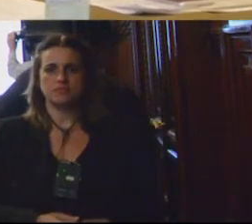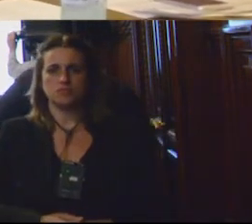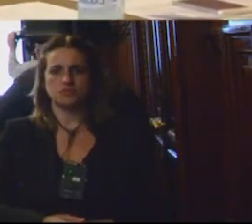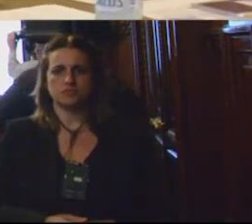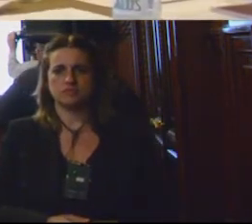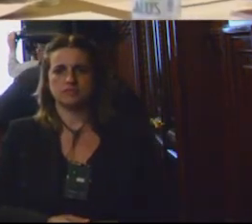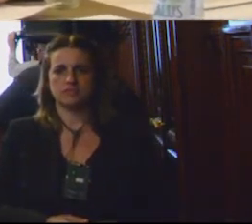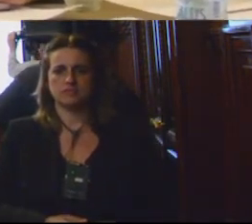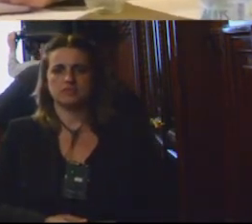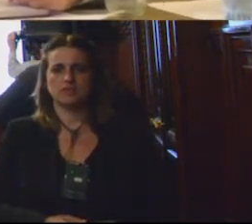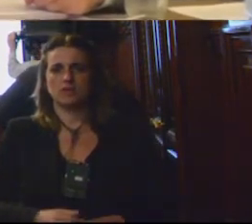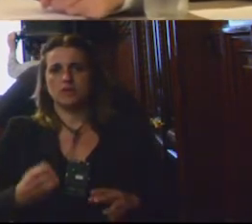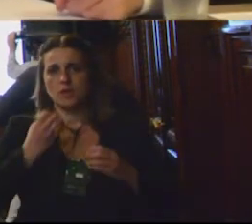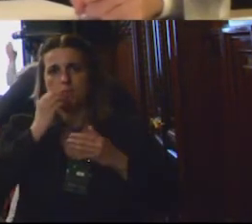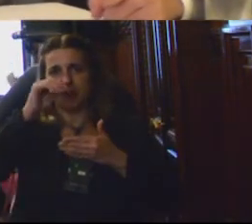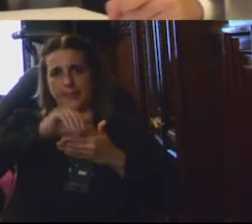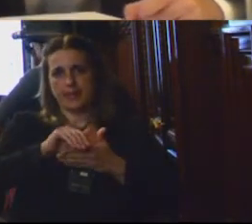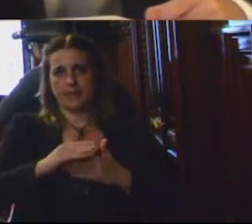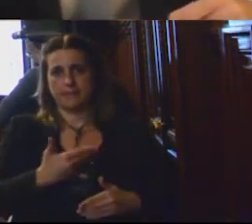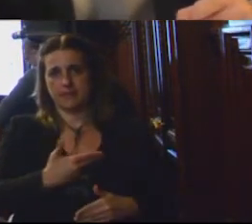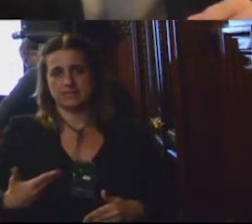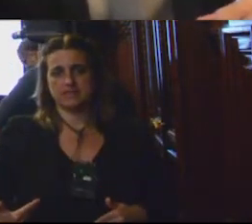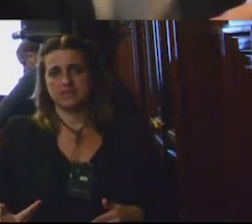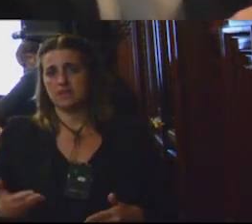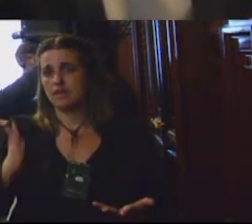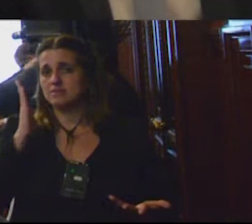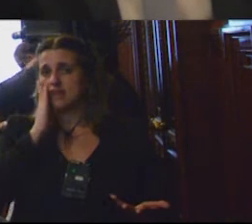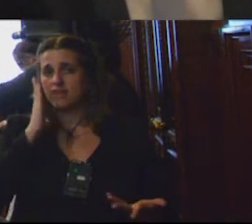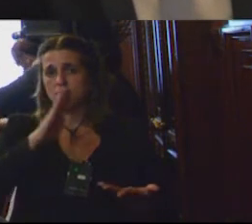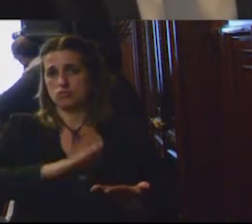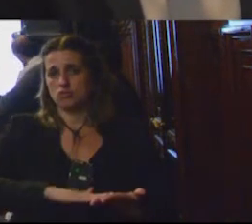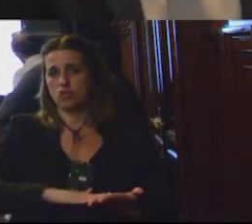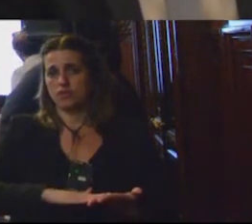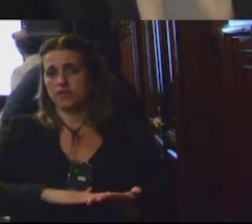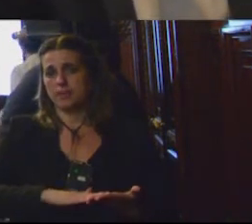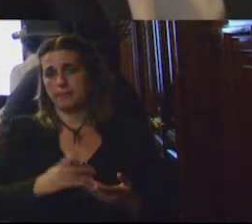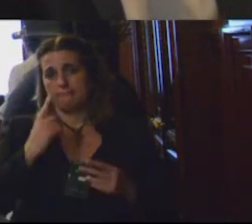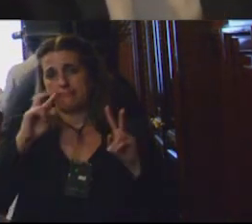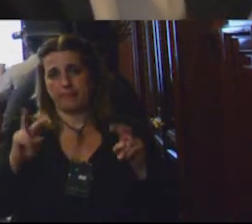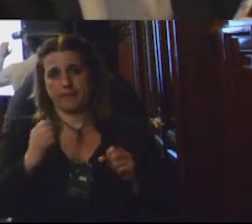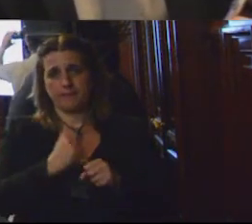Muchas gracias, señora presidenta. Teniendo en cuenta que el tema de la portaría